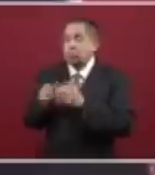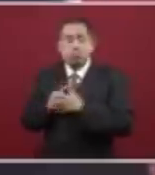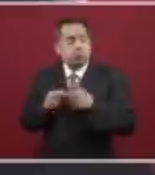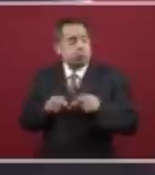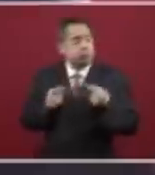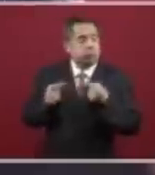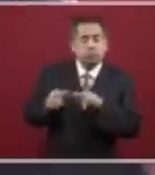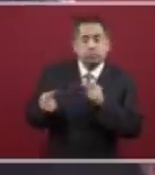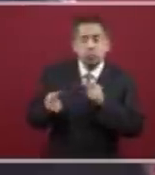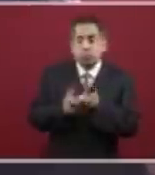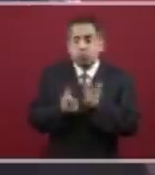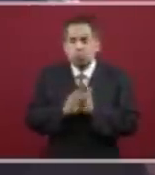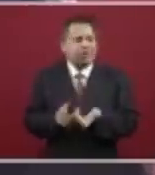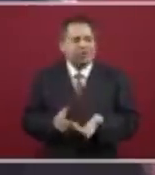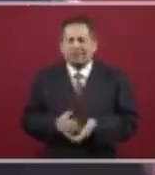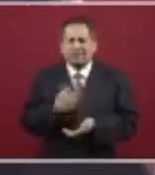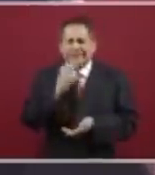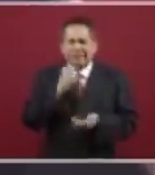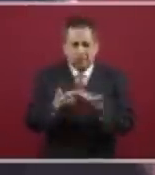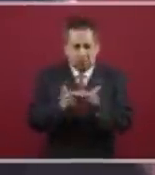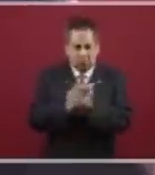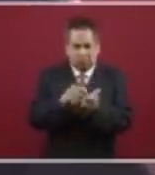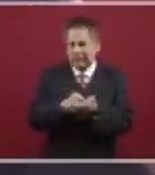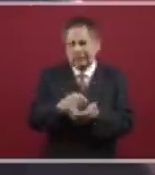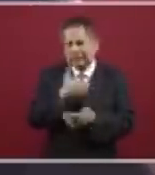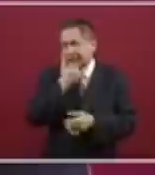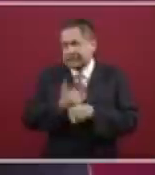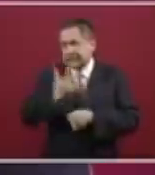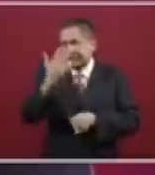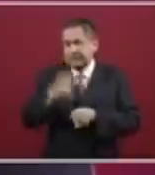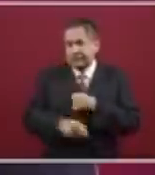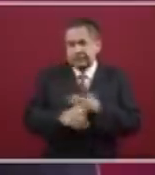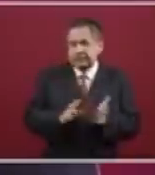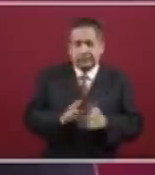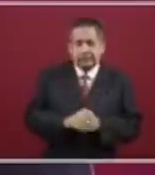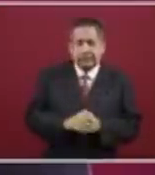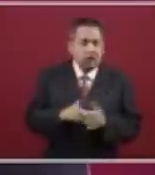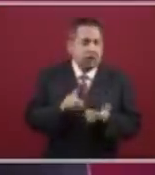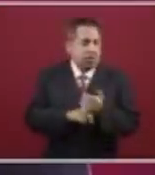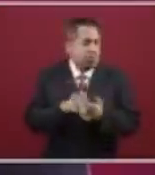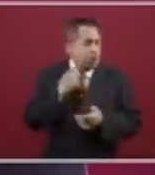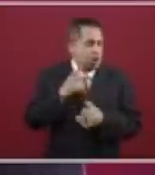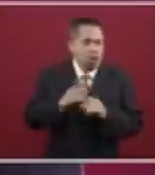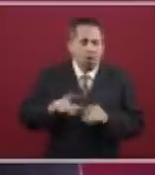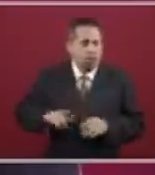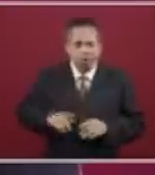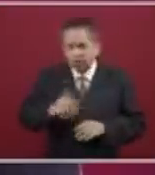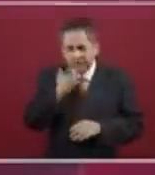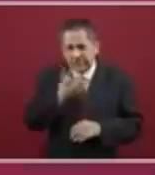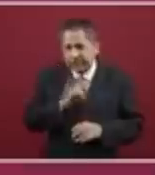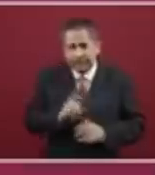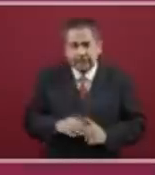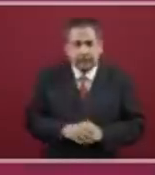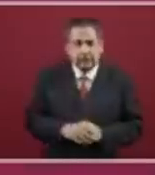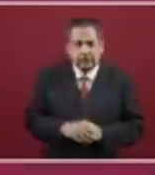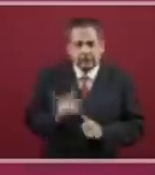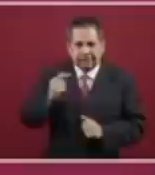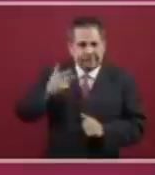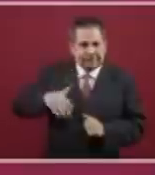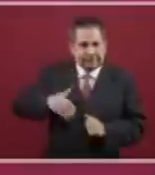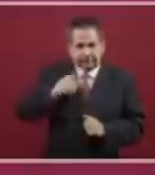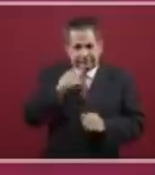El sectarismo hace mucho daño, tanto en la política como en el gobierno. Hace poco